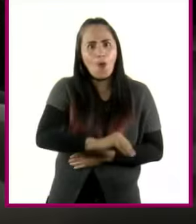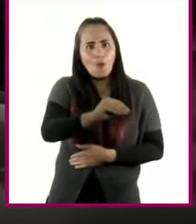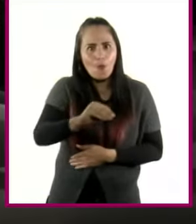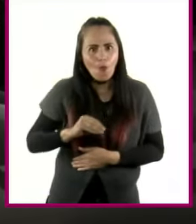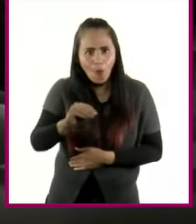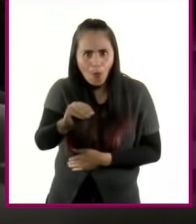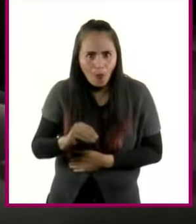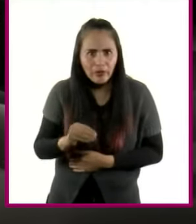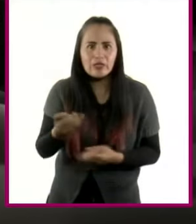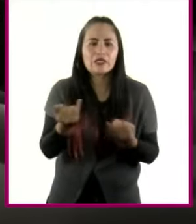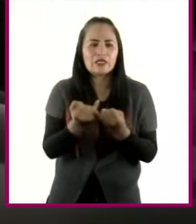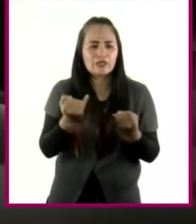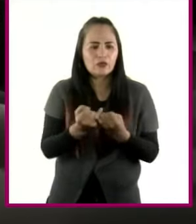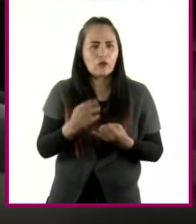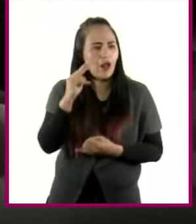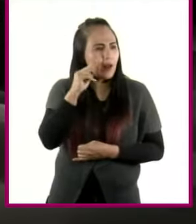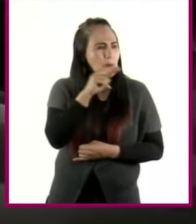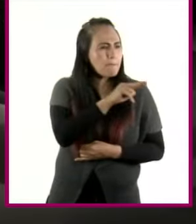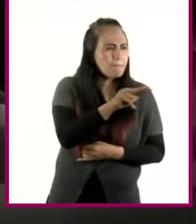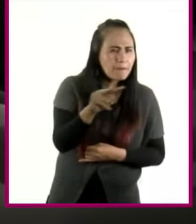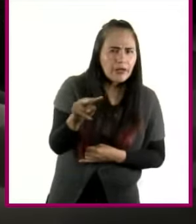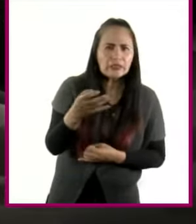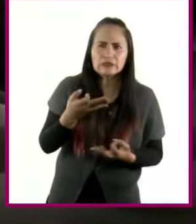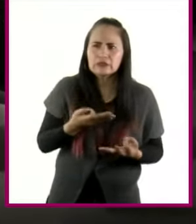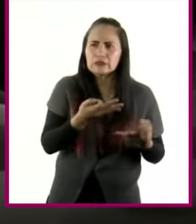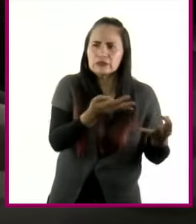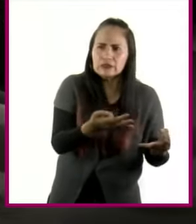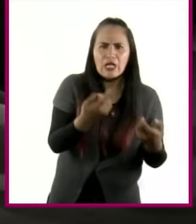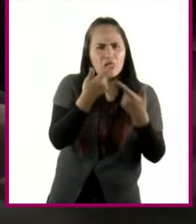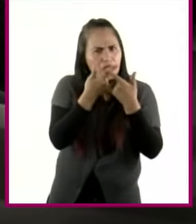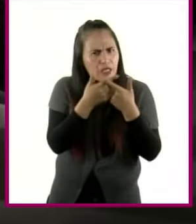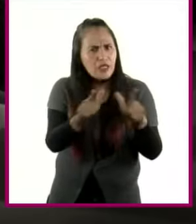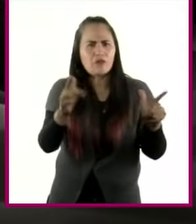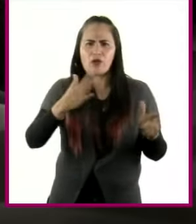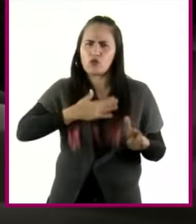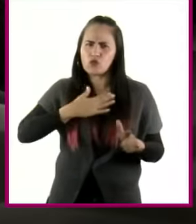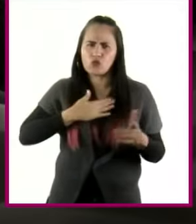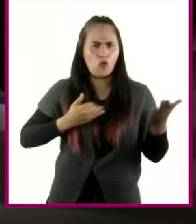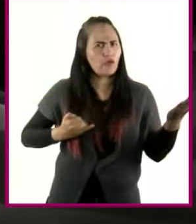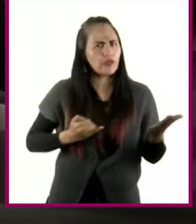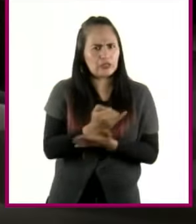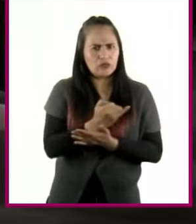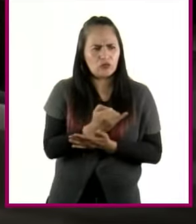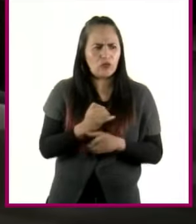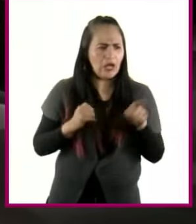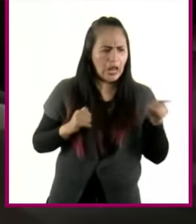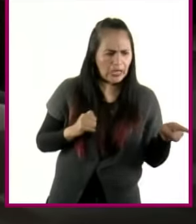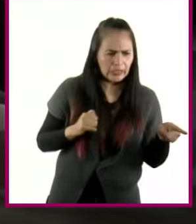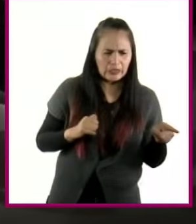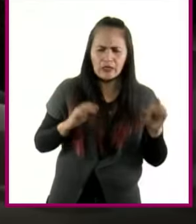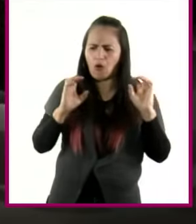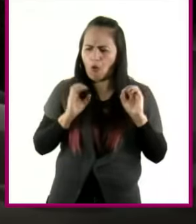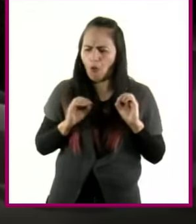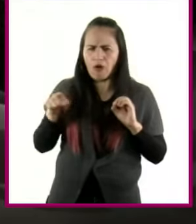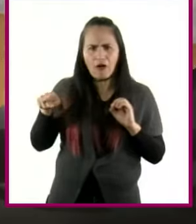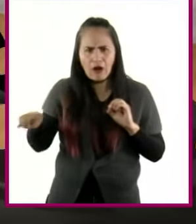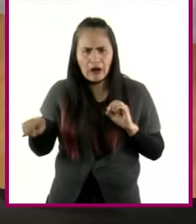capaz de inclinarse por libertad y elección propia, tanto hacia un extremo como hacia el